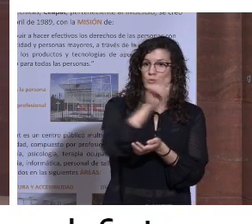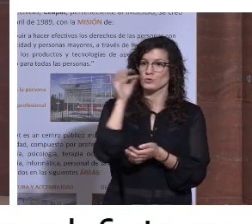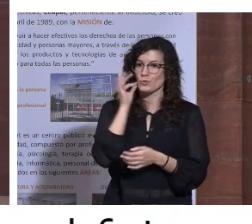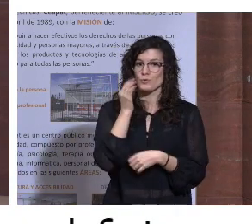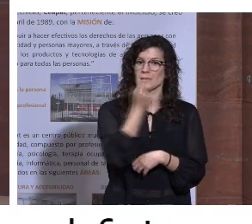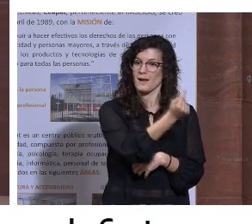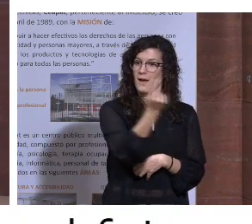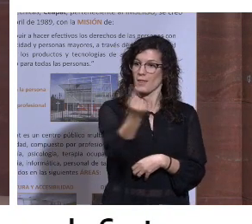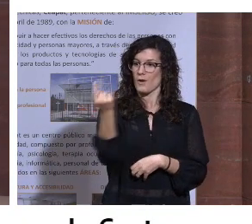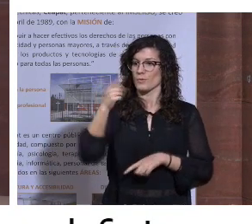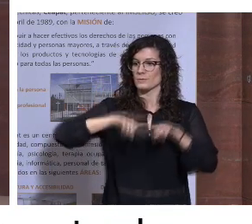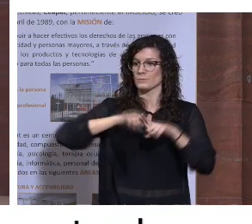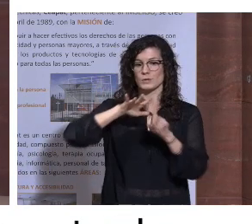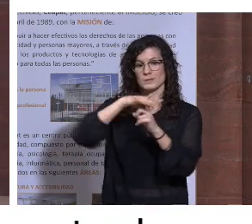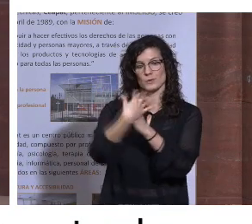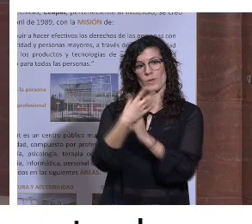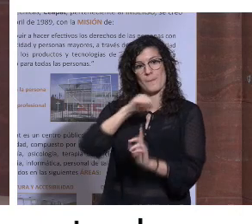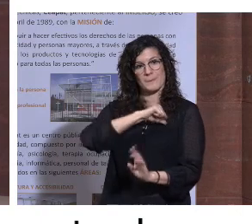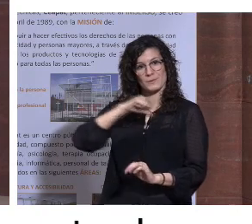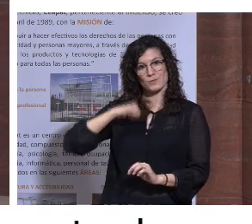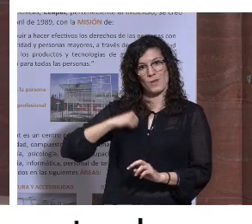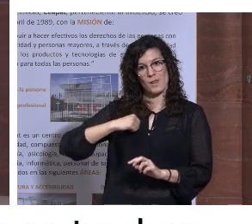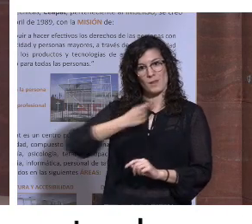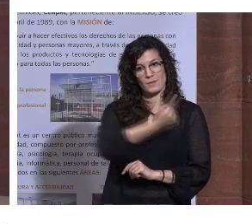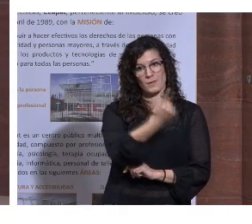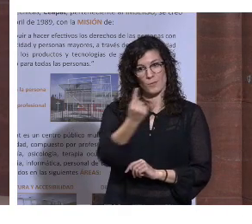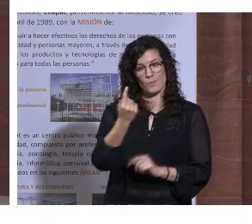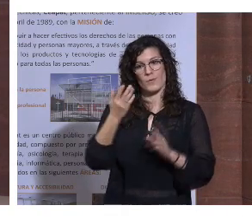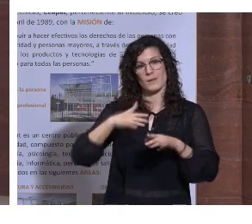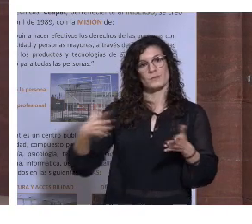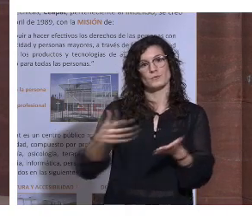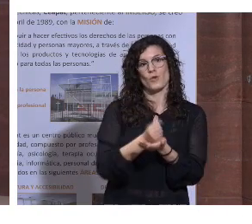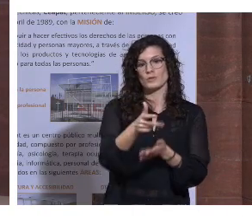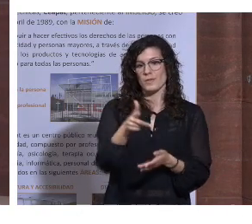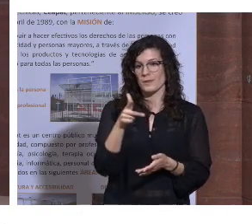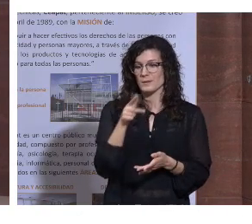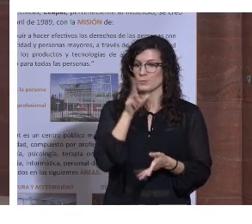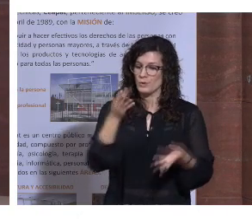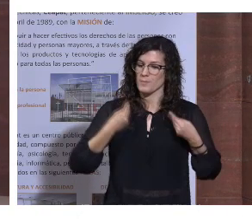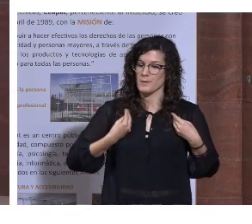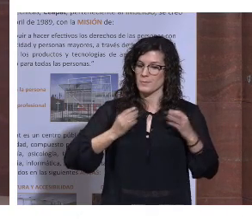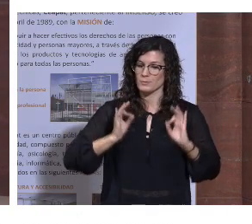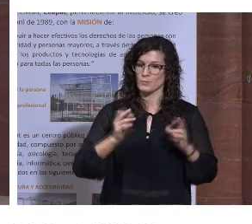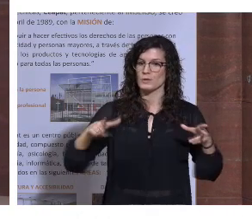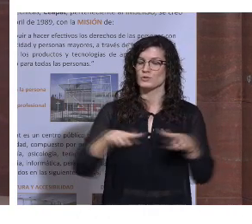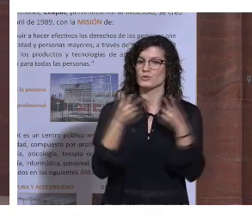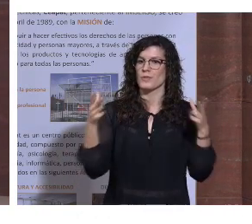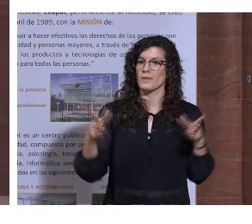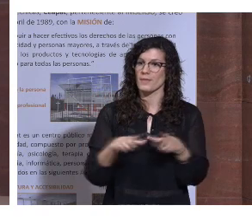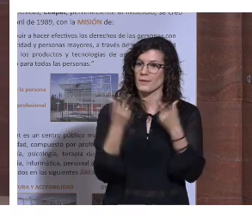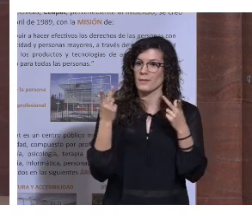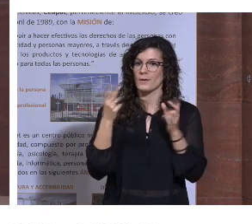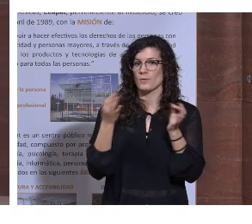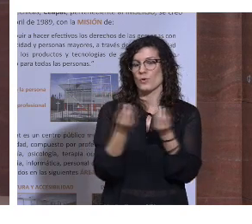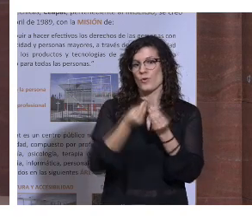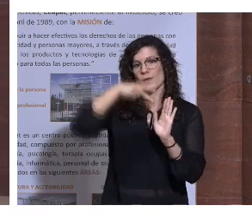según nuestra circunstancia personal, pero que somos sujetos de derecho, que vivimos en una sociedad al amparo de unas reglas de